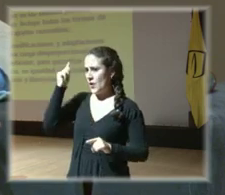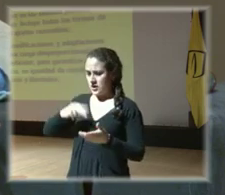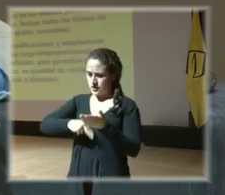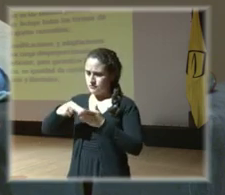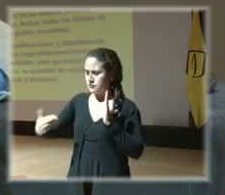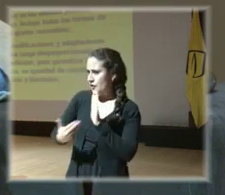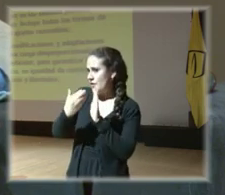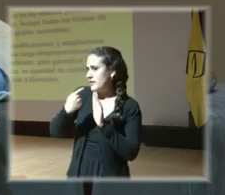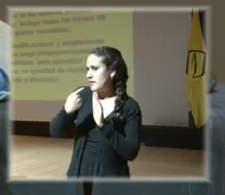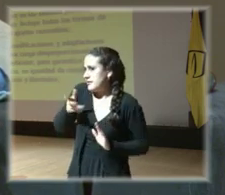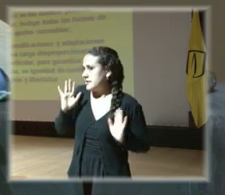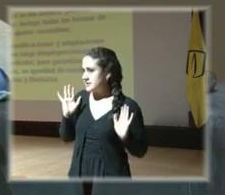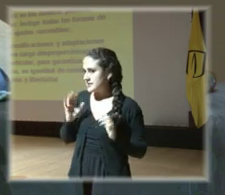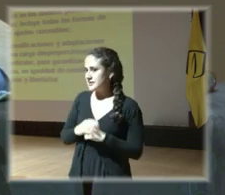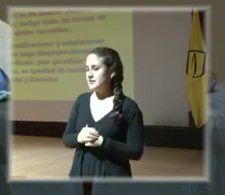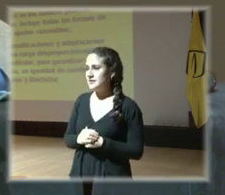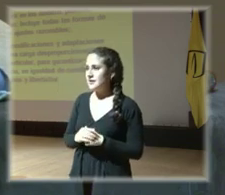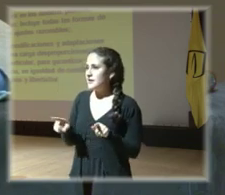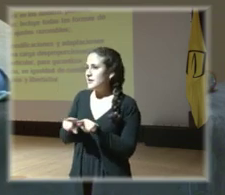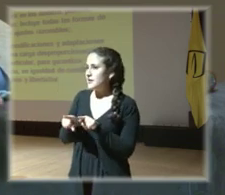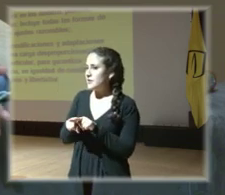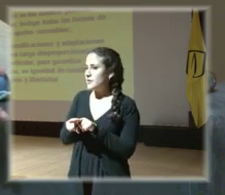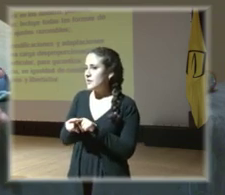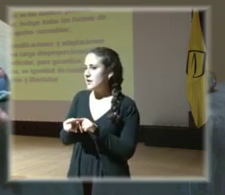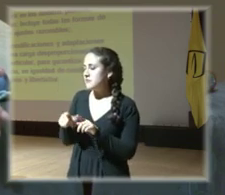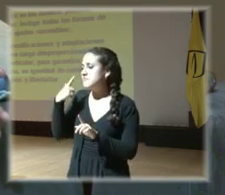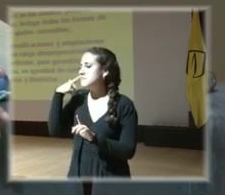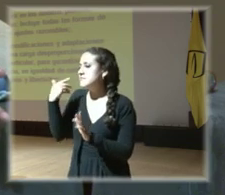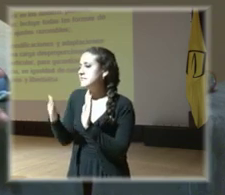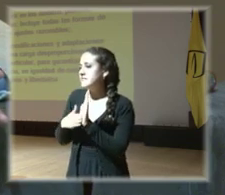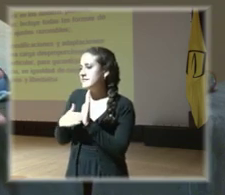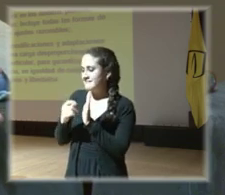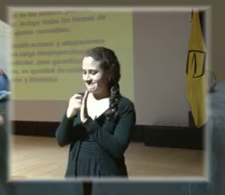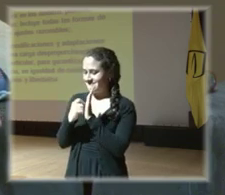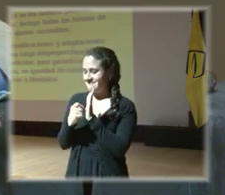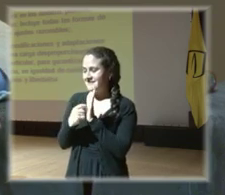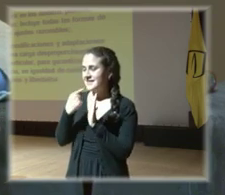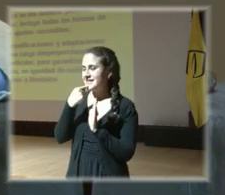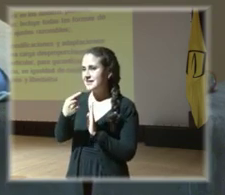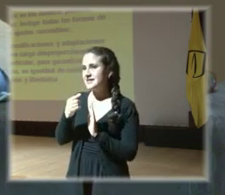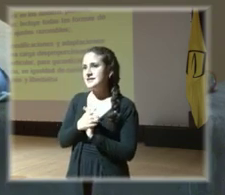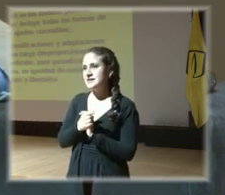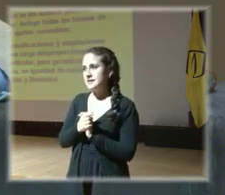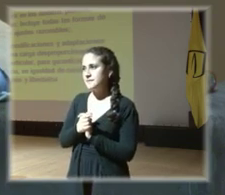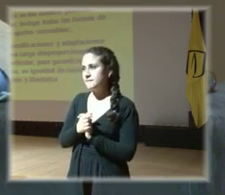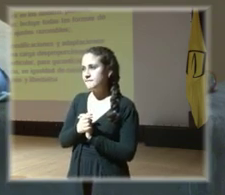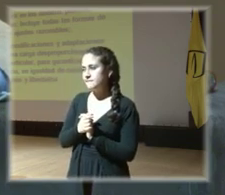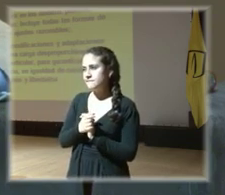Convención, haciendo como o escudándose en un principio que es el de,